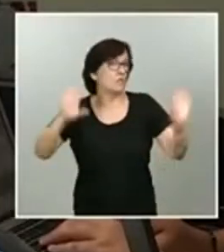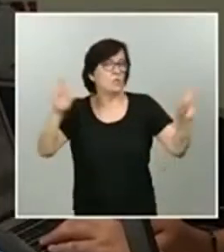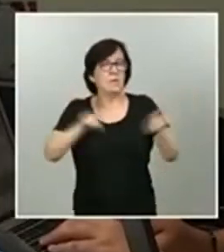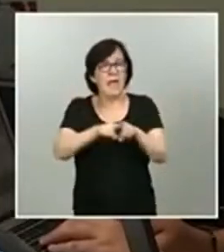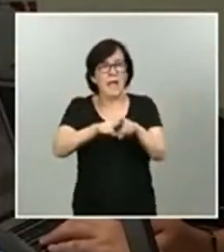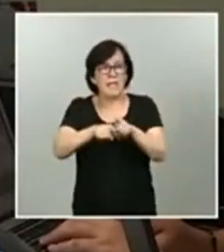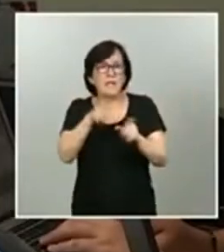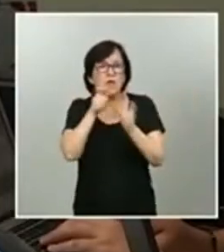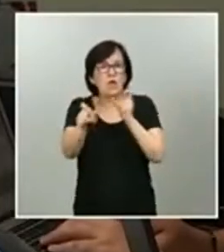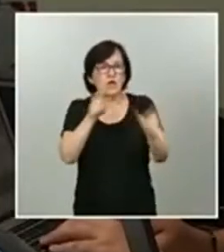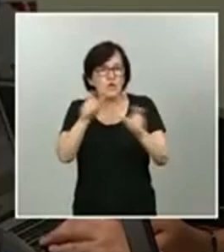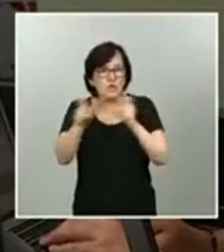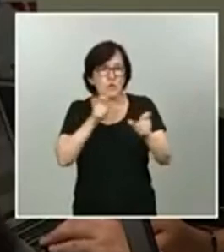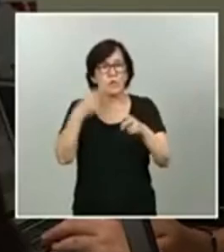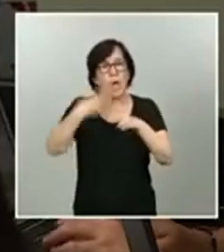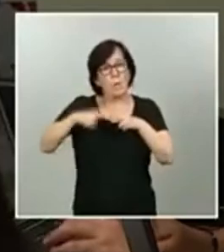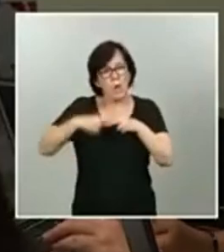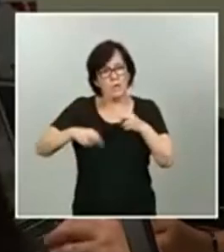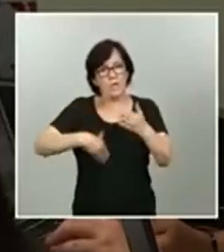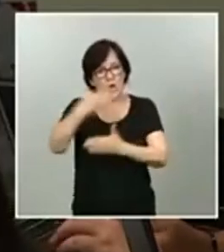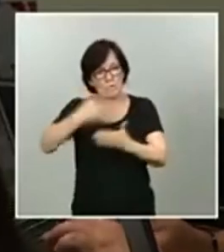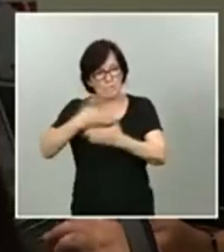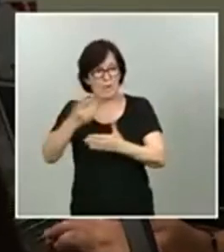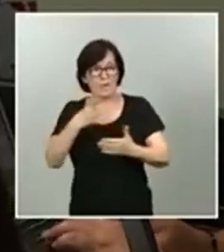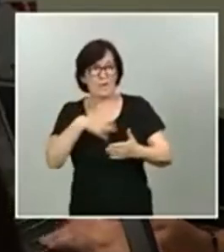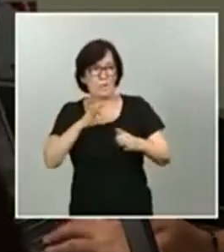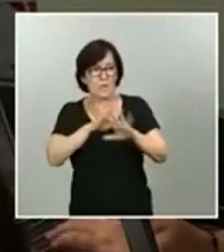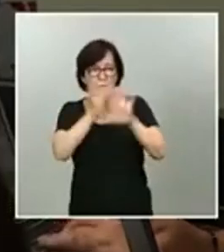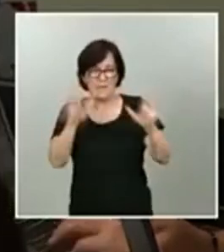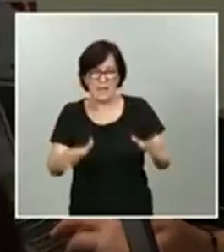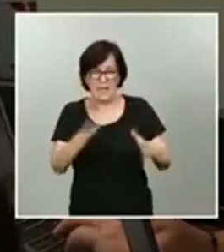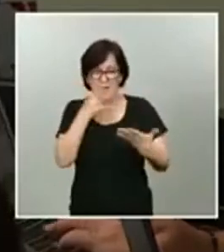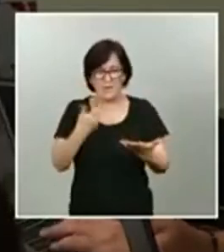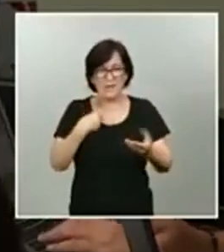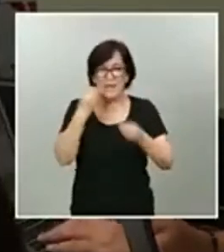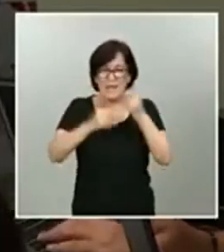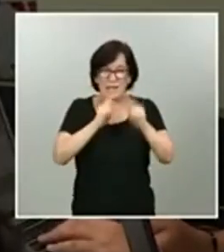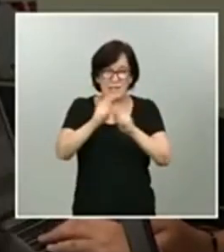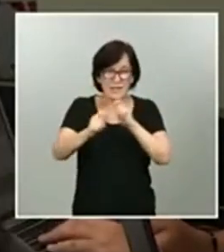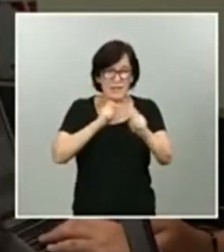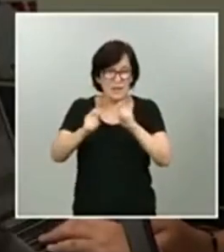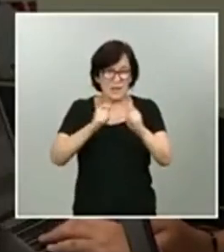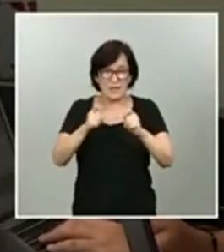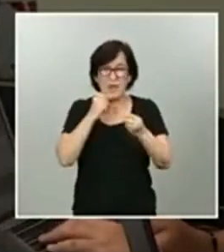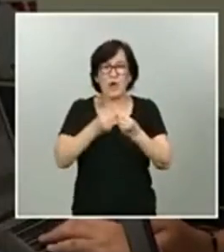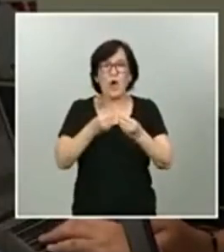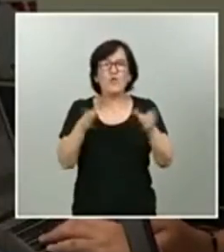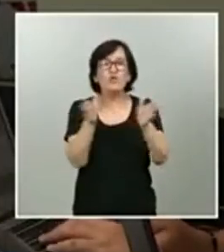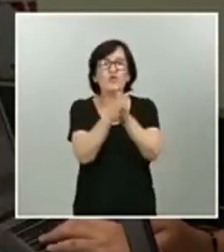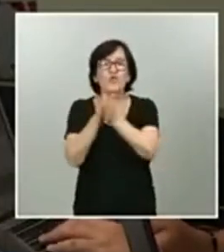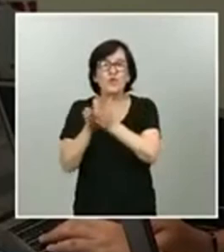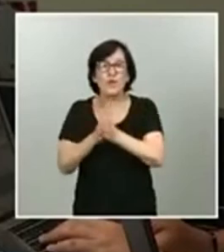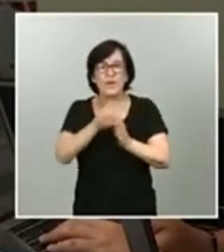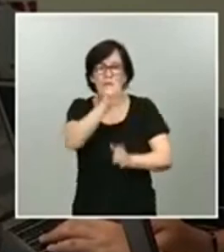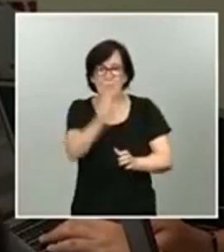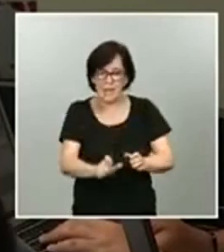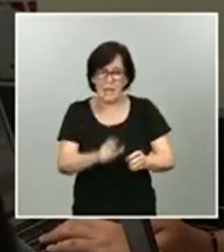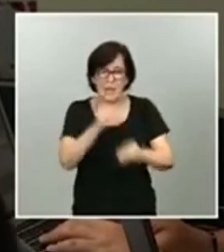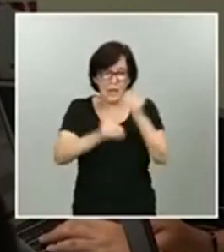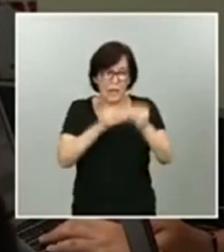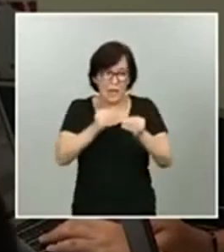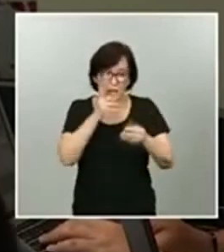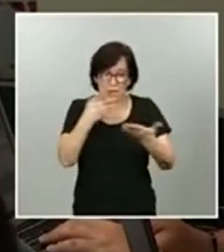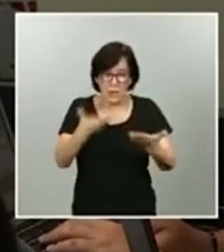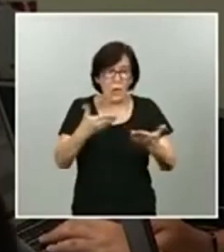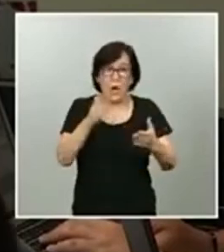y periodistas, y si nos puede aclarar, tras la entrevista que le hemos visto con los colegas italianos, si está dispuesta a pactar con el Partido Popular. Gracias.